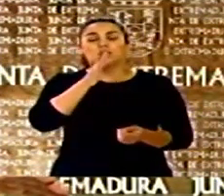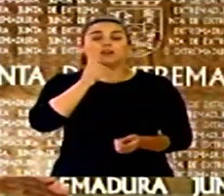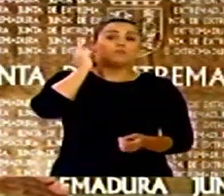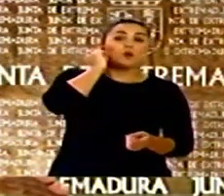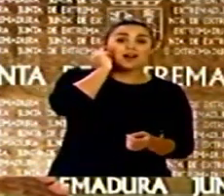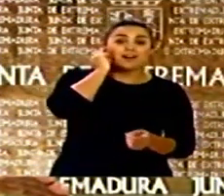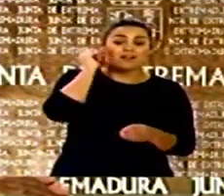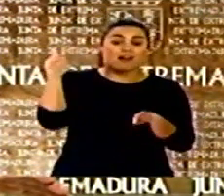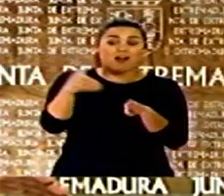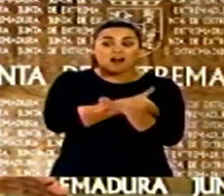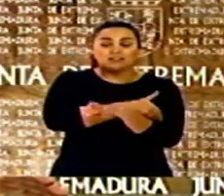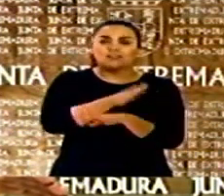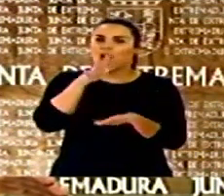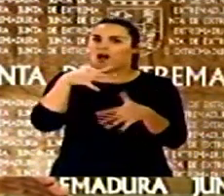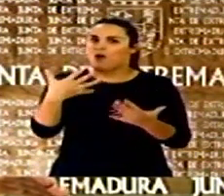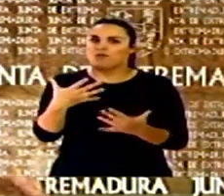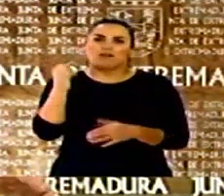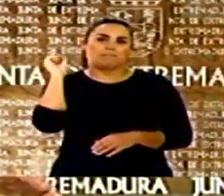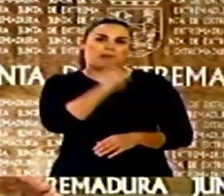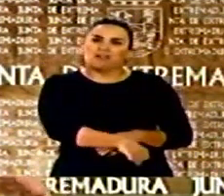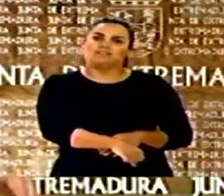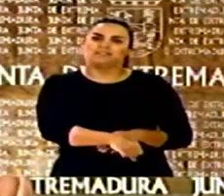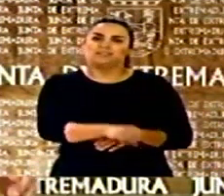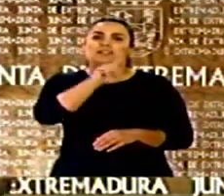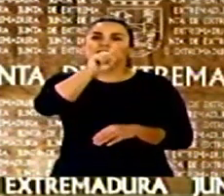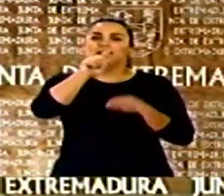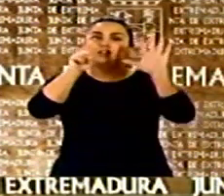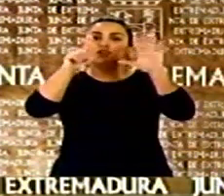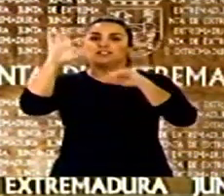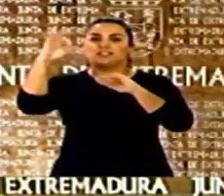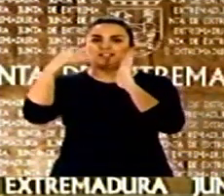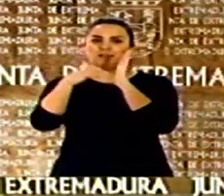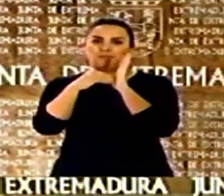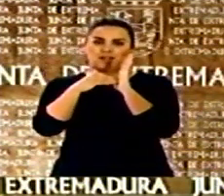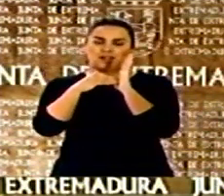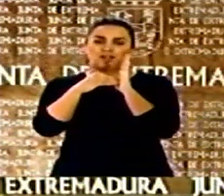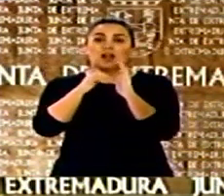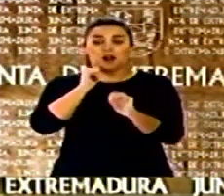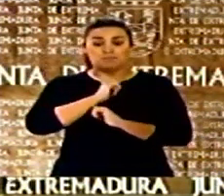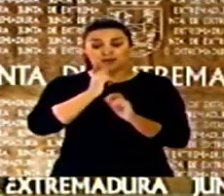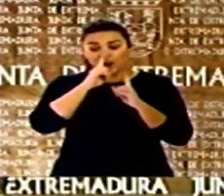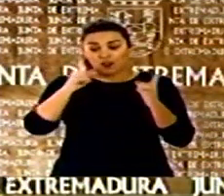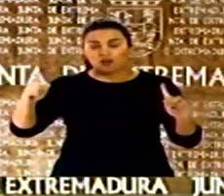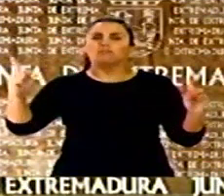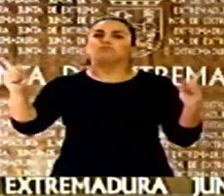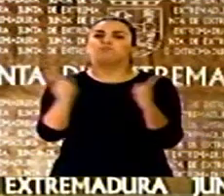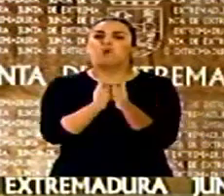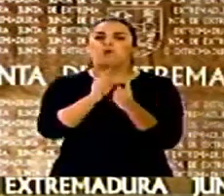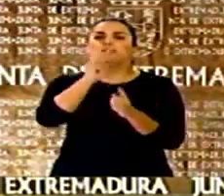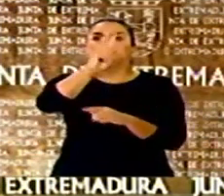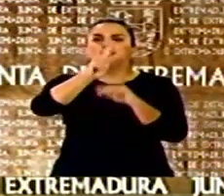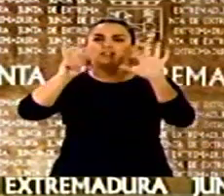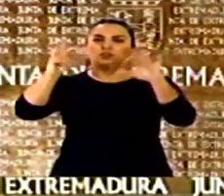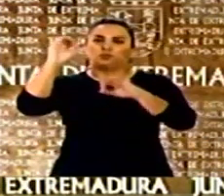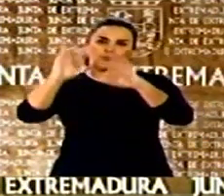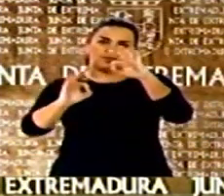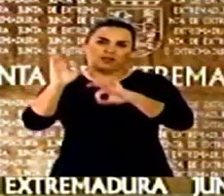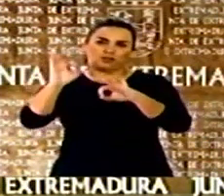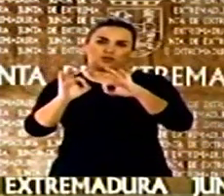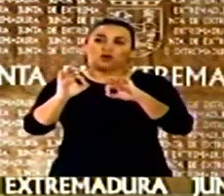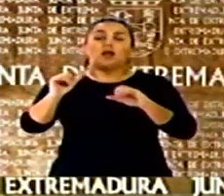empujando para que avancemos a mayor velocidad. En materia de empleo, como voy a ser triunfalista